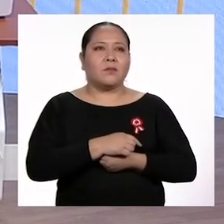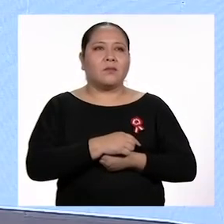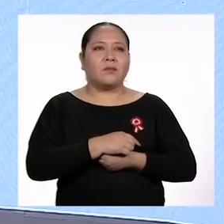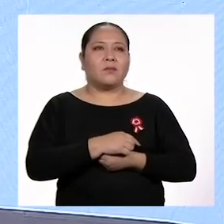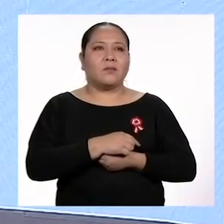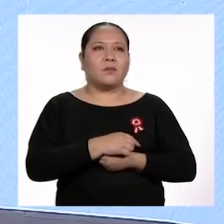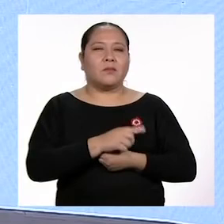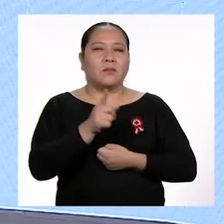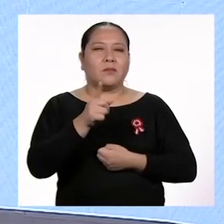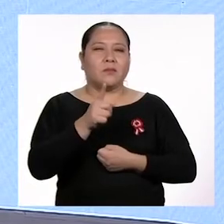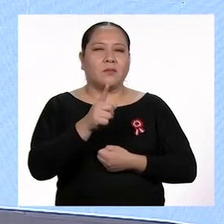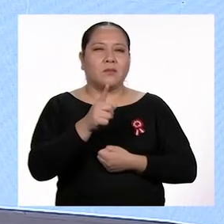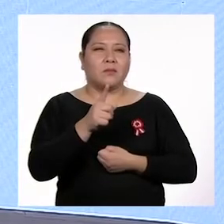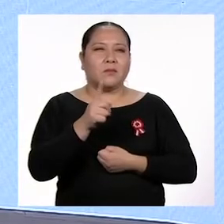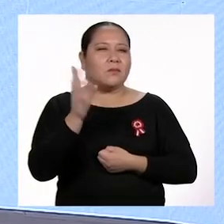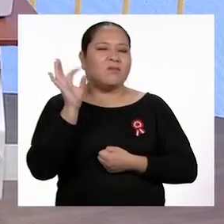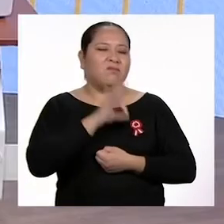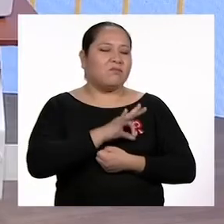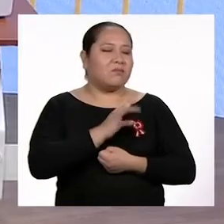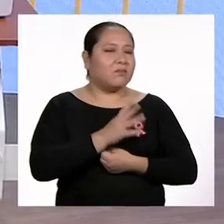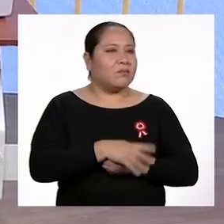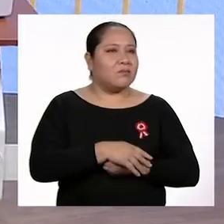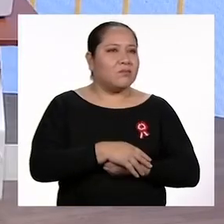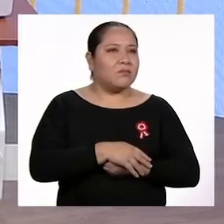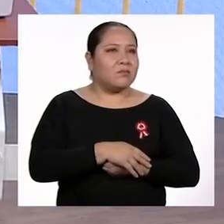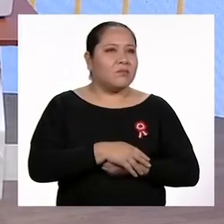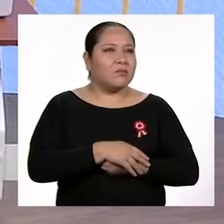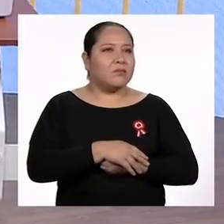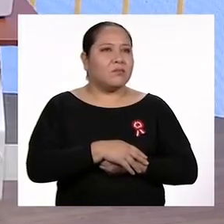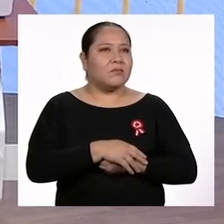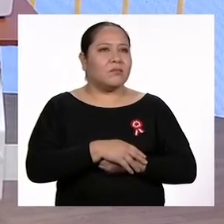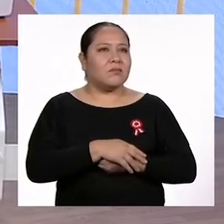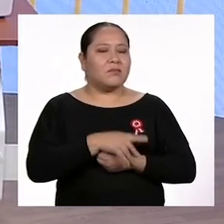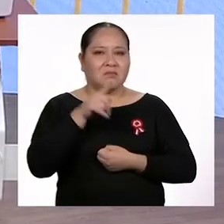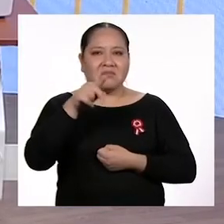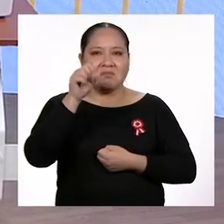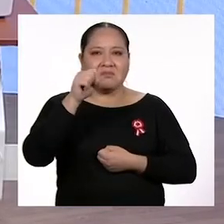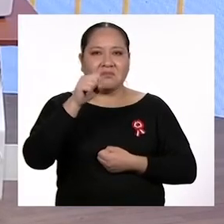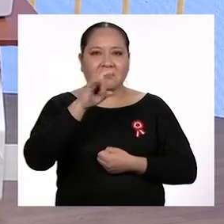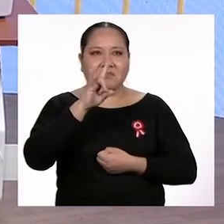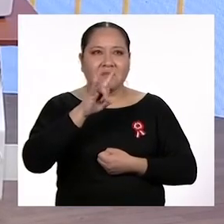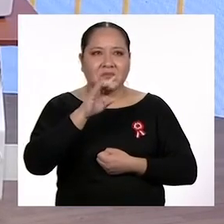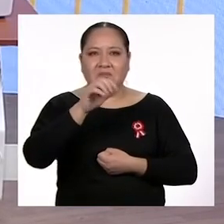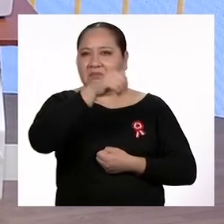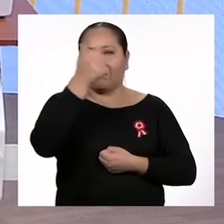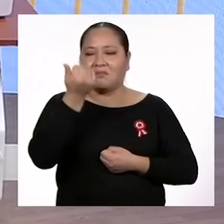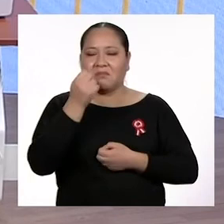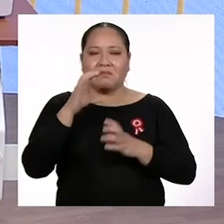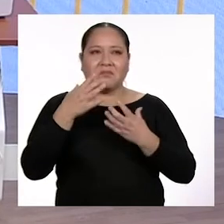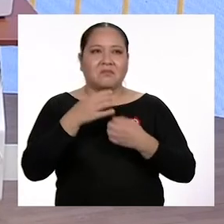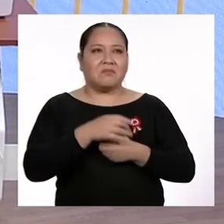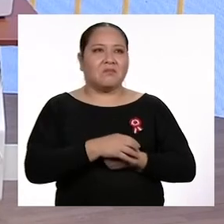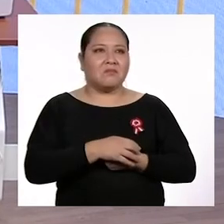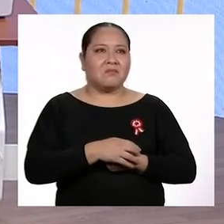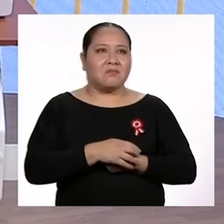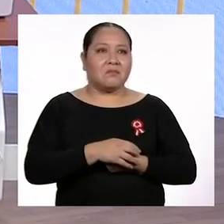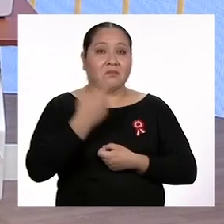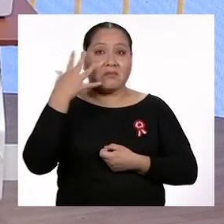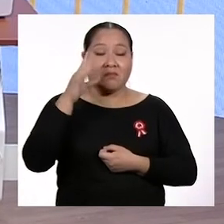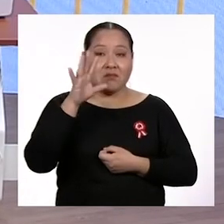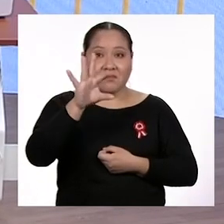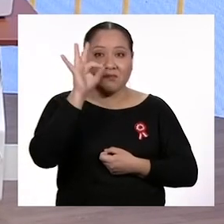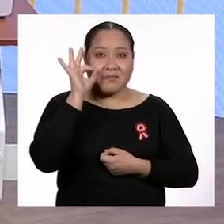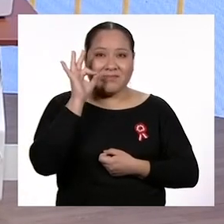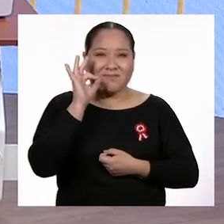Uy, ese tampoco. Uy, ese sí lo podemos usar, pero para otra ocasión. ¡Ah! Ya está,